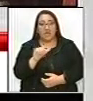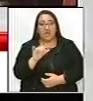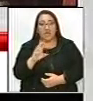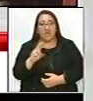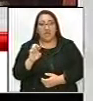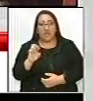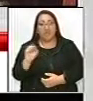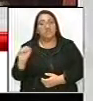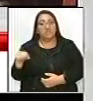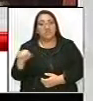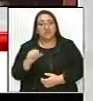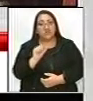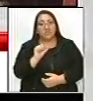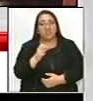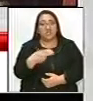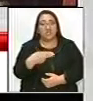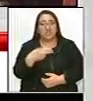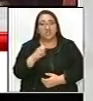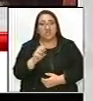Donaire Pasquel, sí,